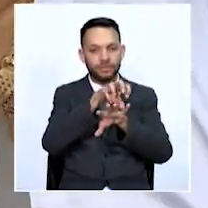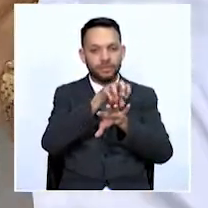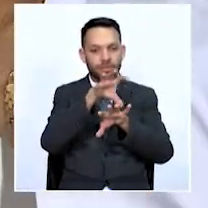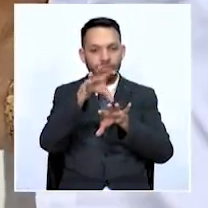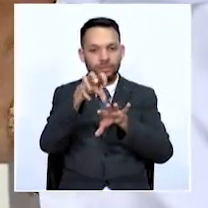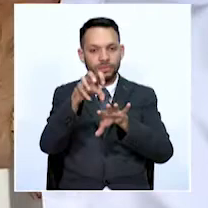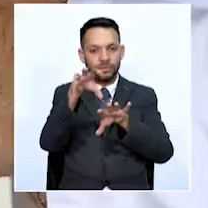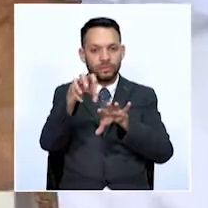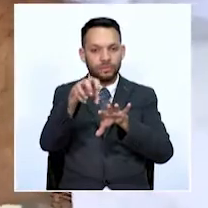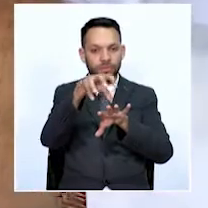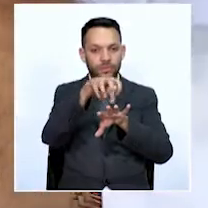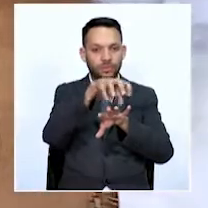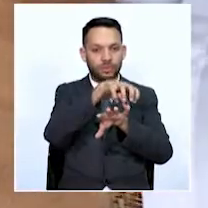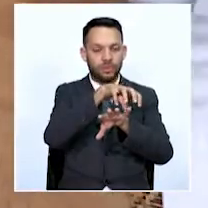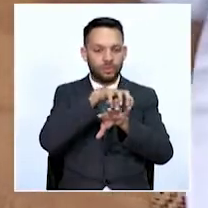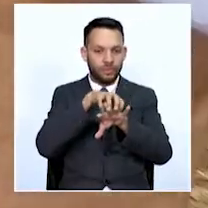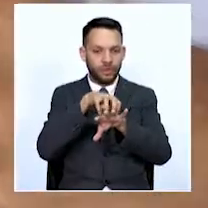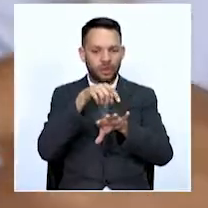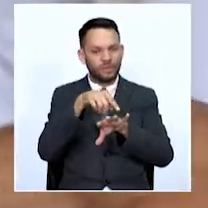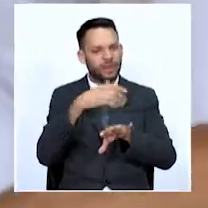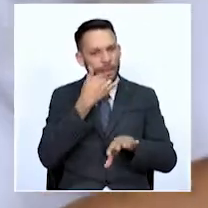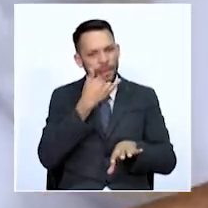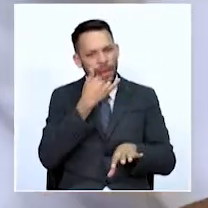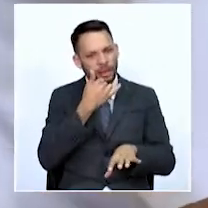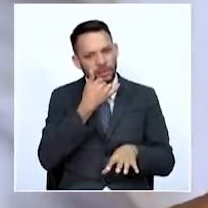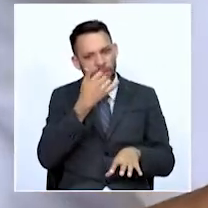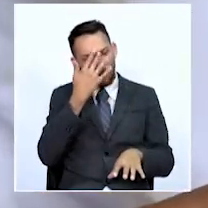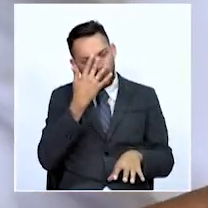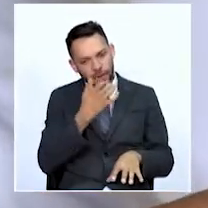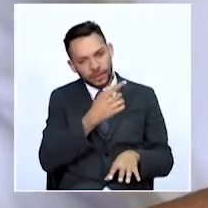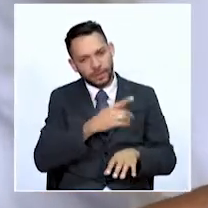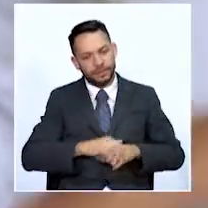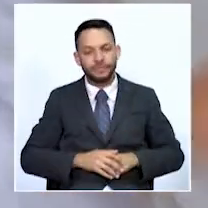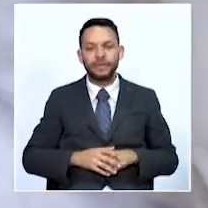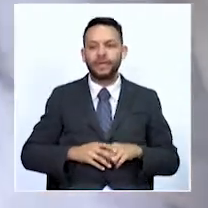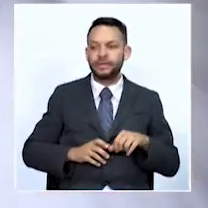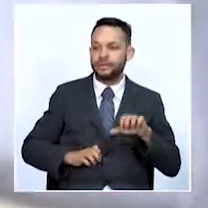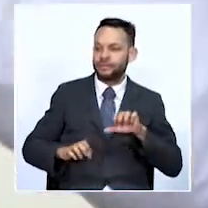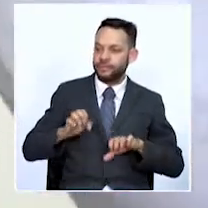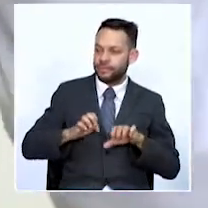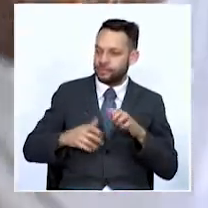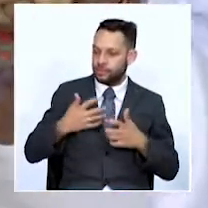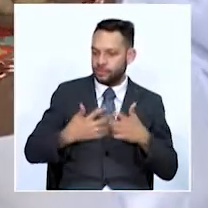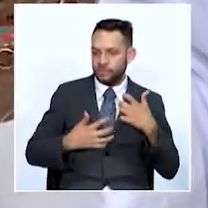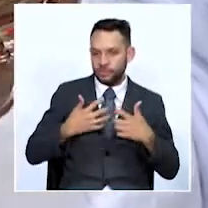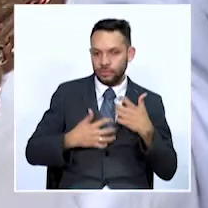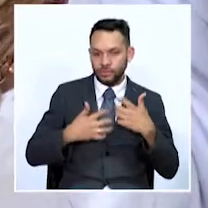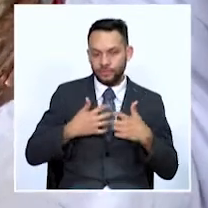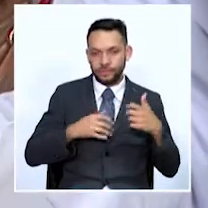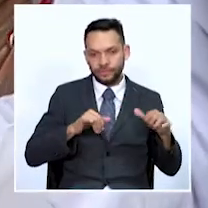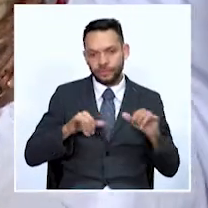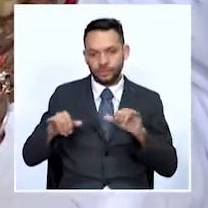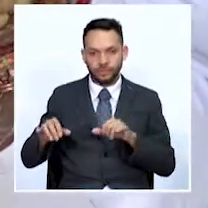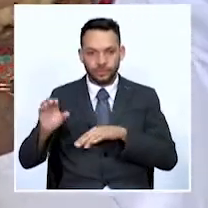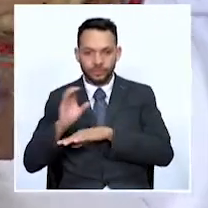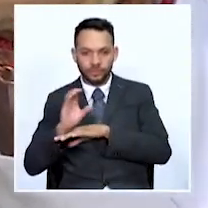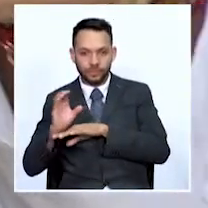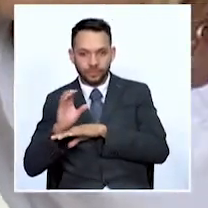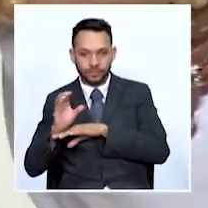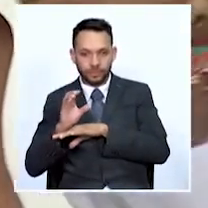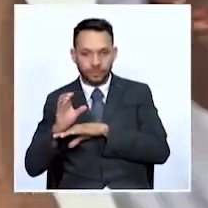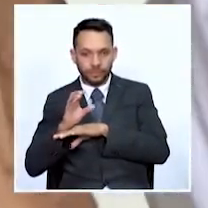¿Qué es lo que pasa? Su sistema inmunológico le pasó lo que le pasa a un computador cuando le entra un